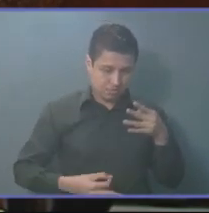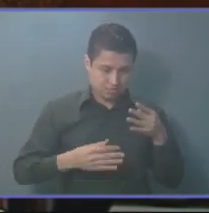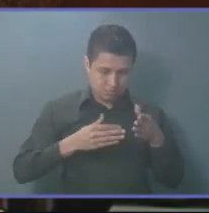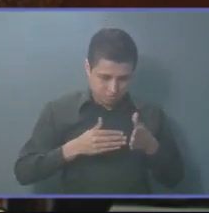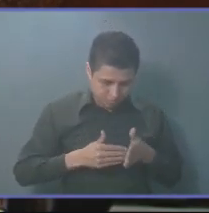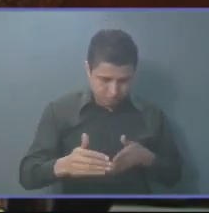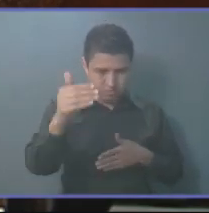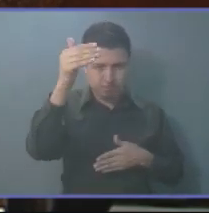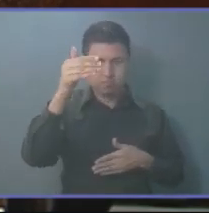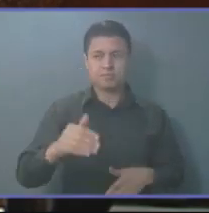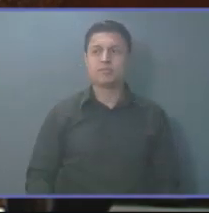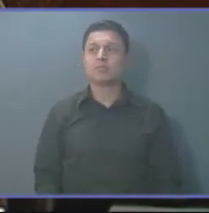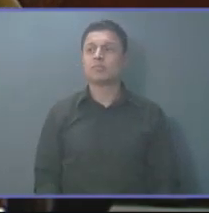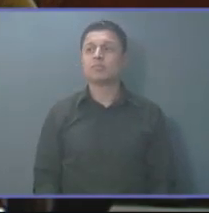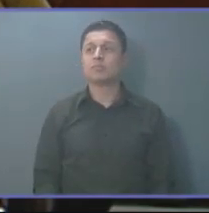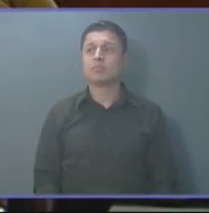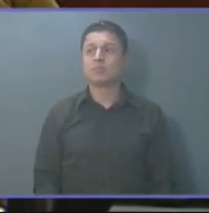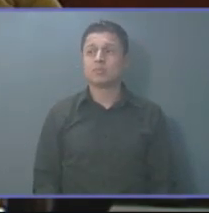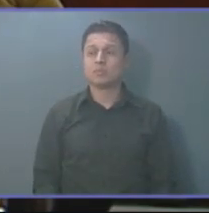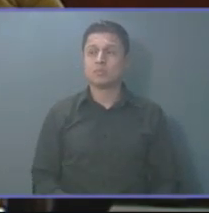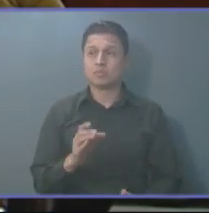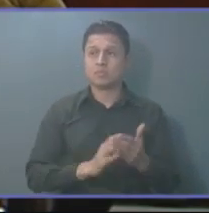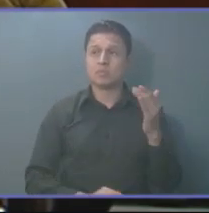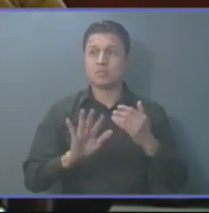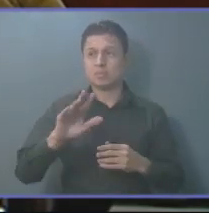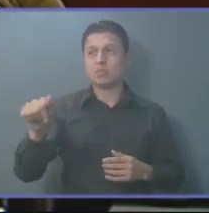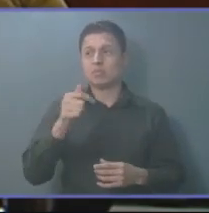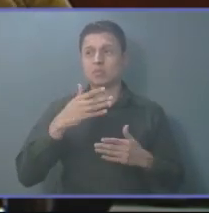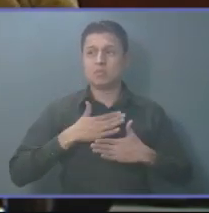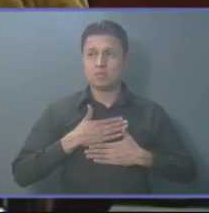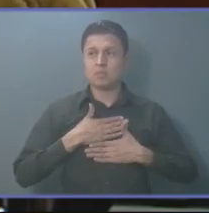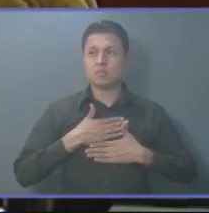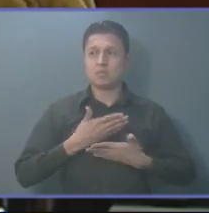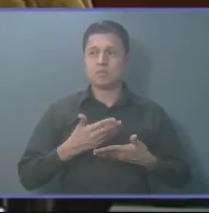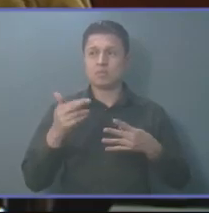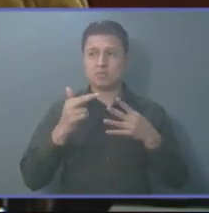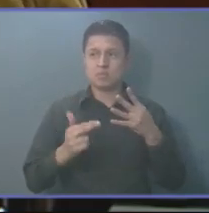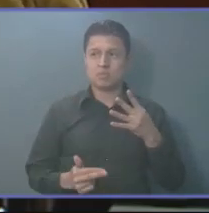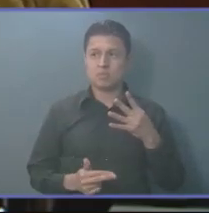ley. Al capítulo 5, otras disposiciones.